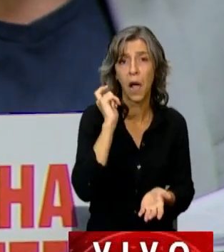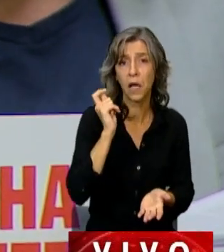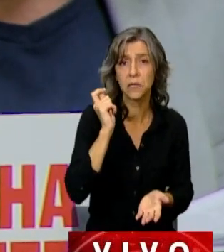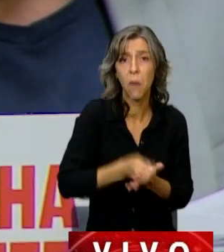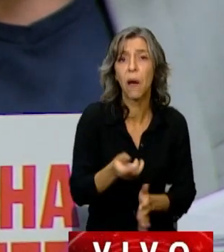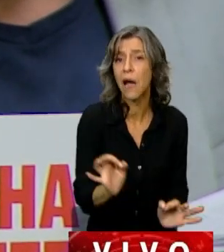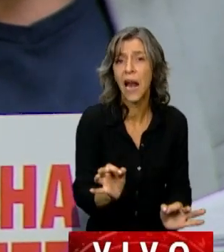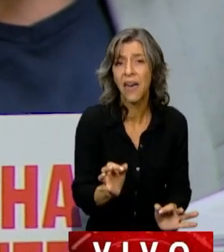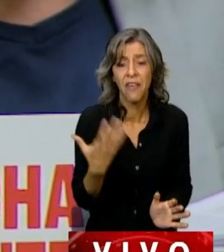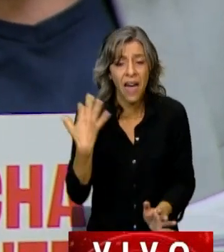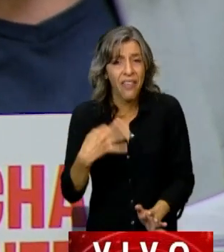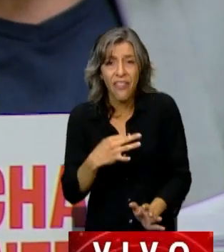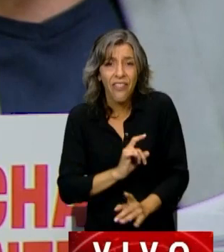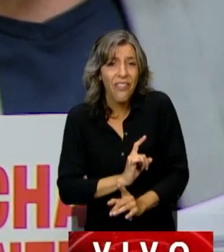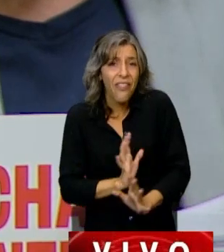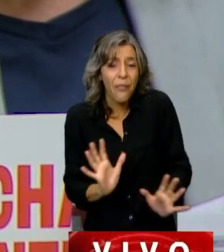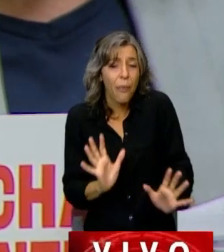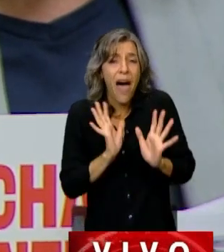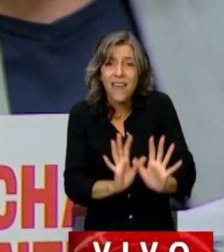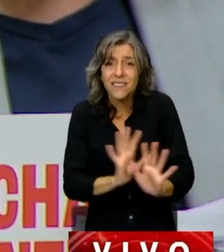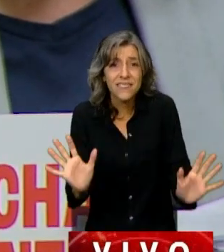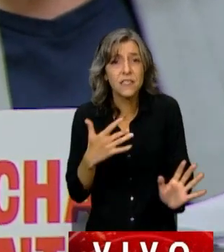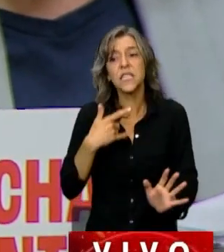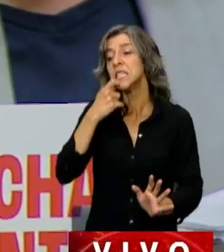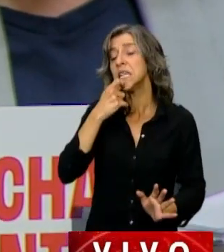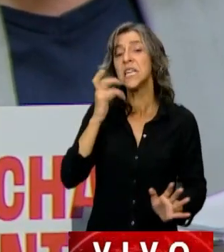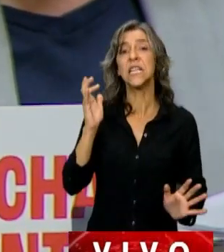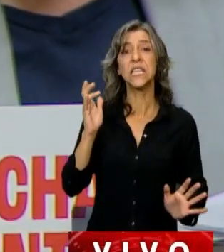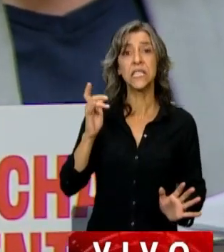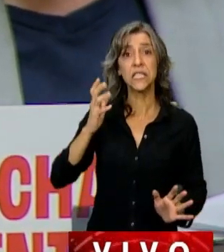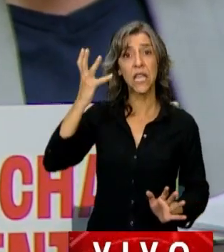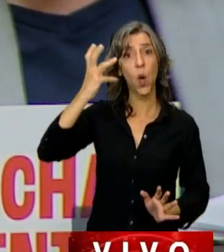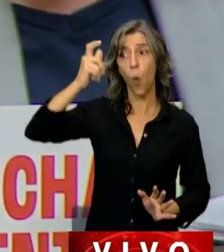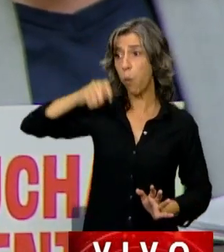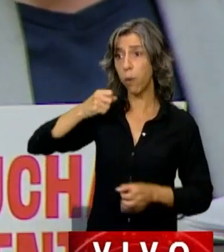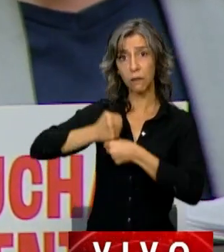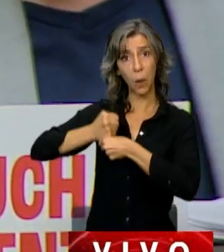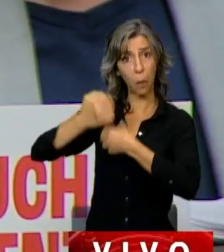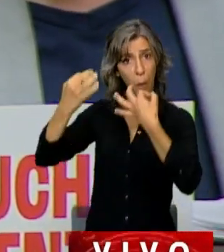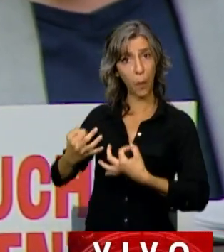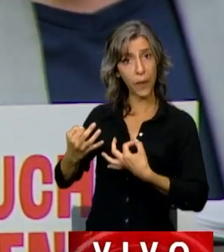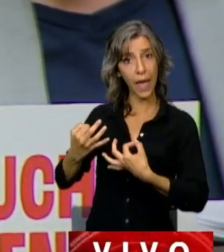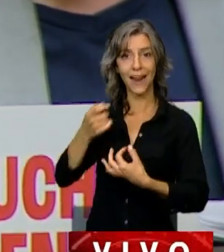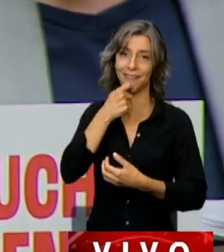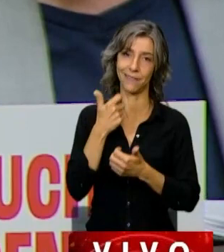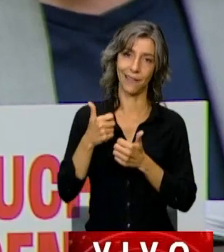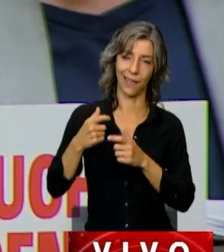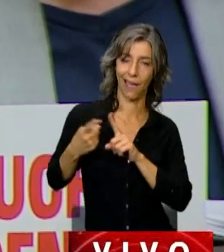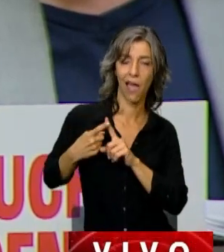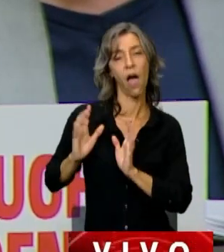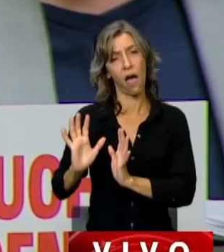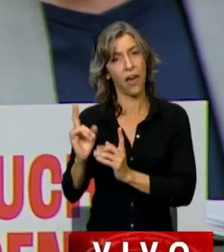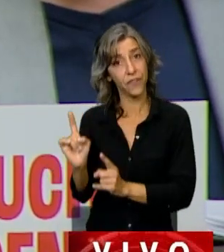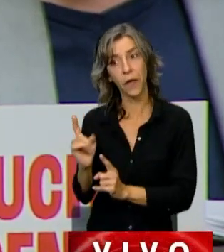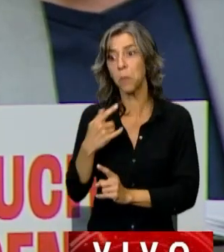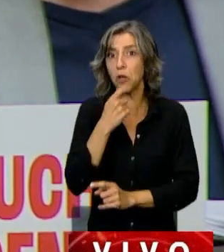trabajadores judiciales y no jueces o funcionarios acomodados, no deben pagar impuesto a las ganancias. Si son trabajadores del